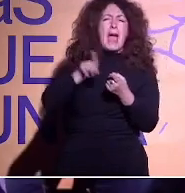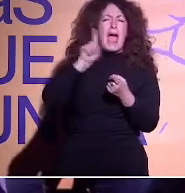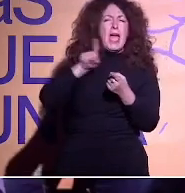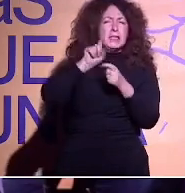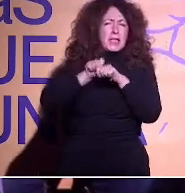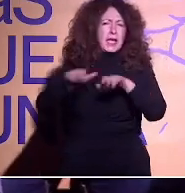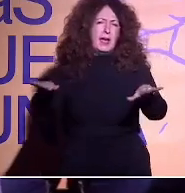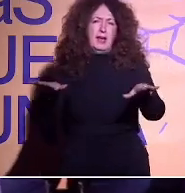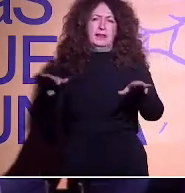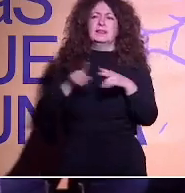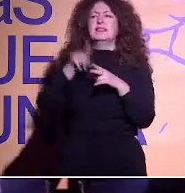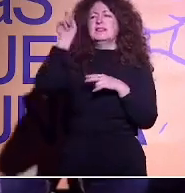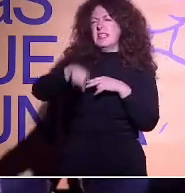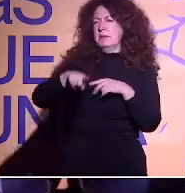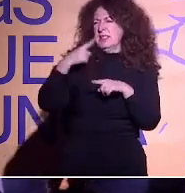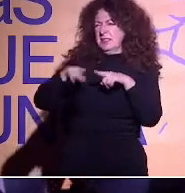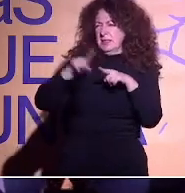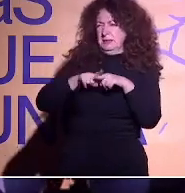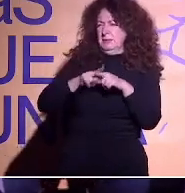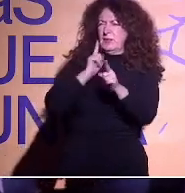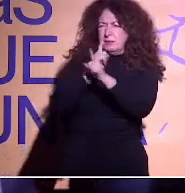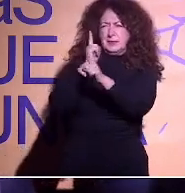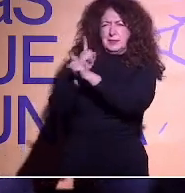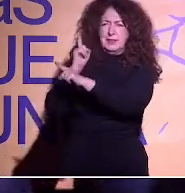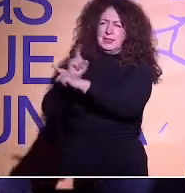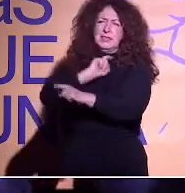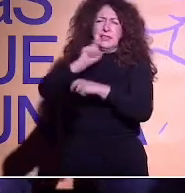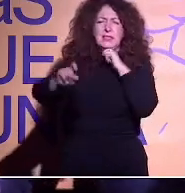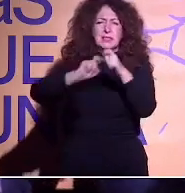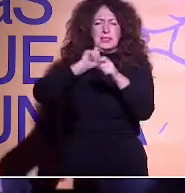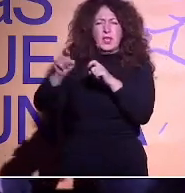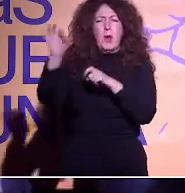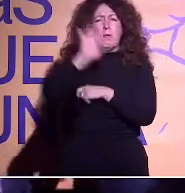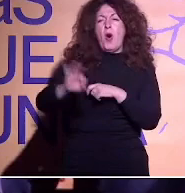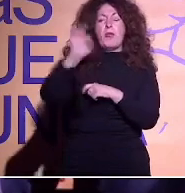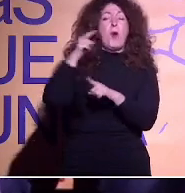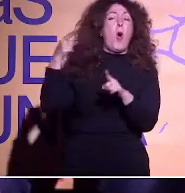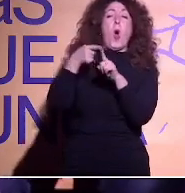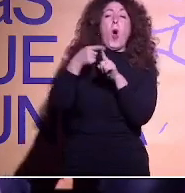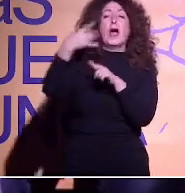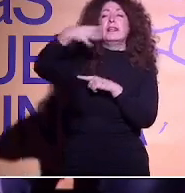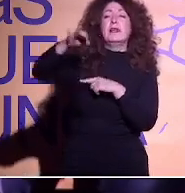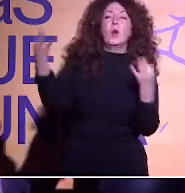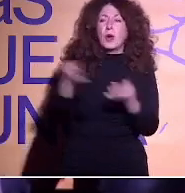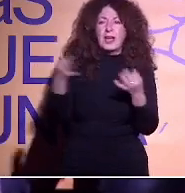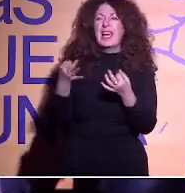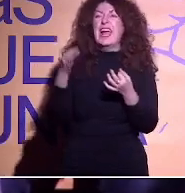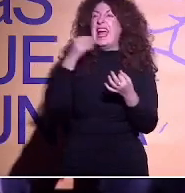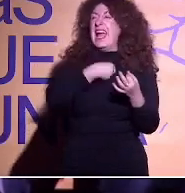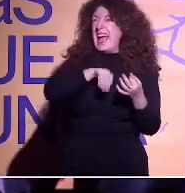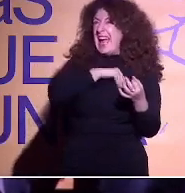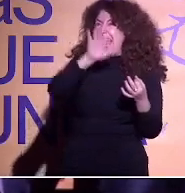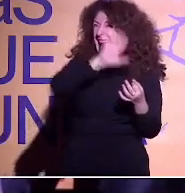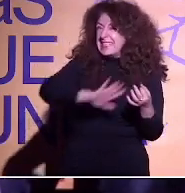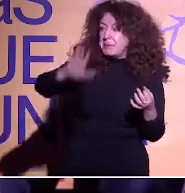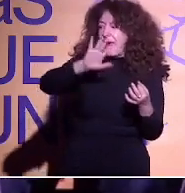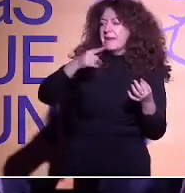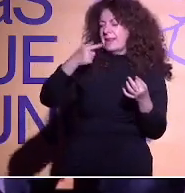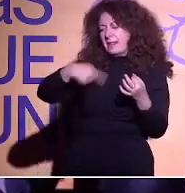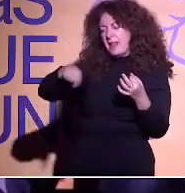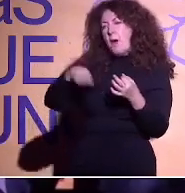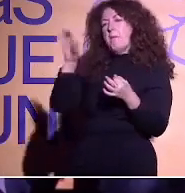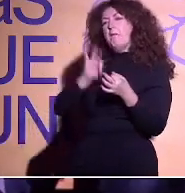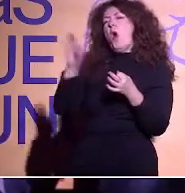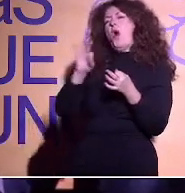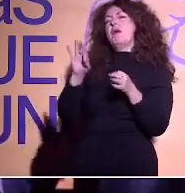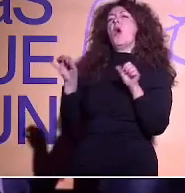mentiras de todas esas patrañas contra podemos que solo tenían un objetivo y era contarle a la gente de España que la gente de podemos